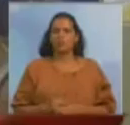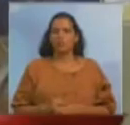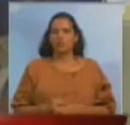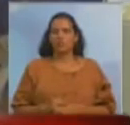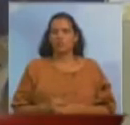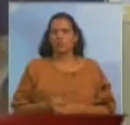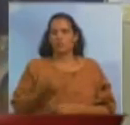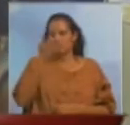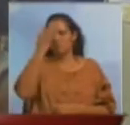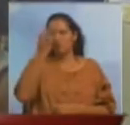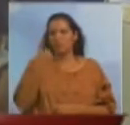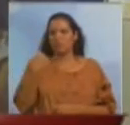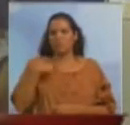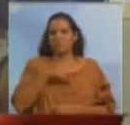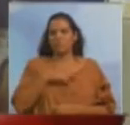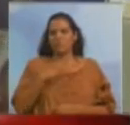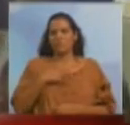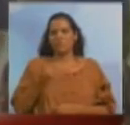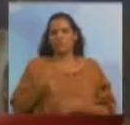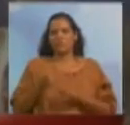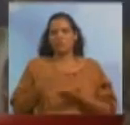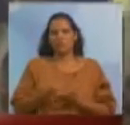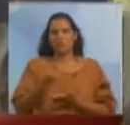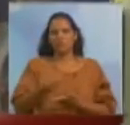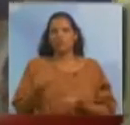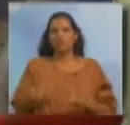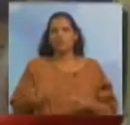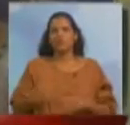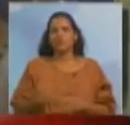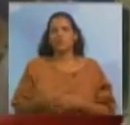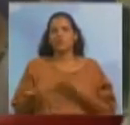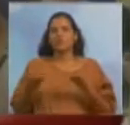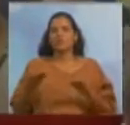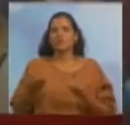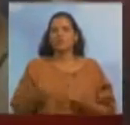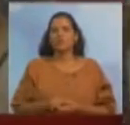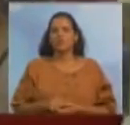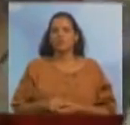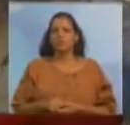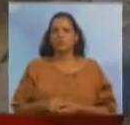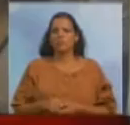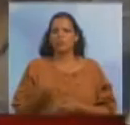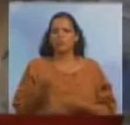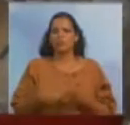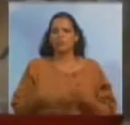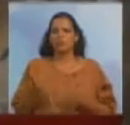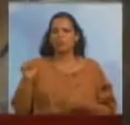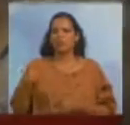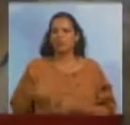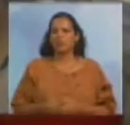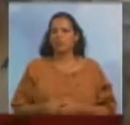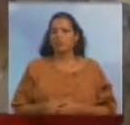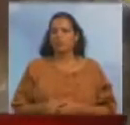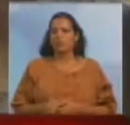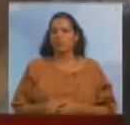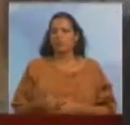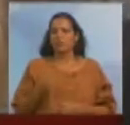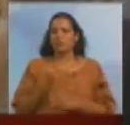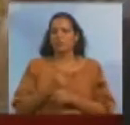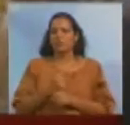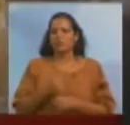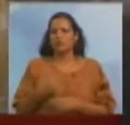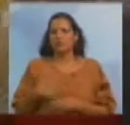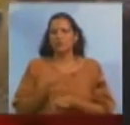porque nosotros estamos, como usuarios que somos cumplidos, también estamos que el servicio no sea cumplido. Pues. Pero los problemas acá, tienen que resolverlo entre trabajadores